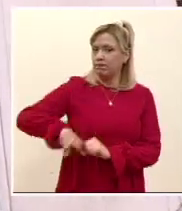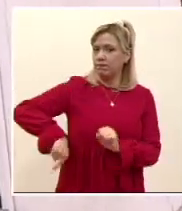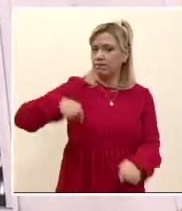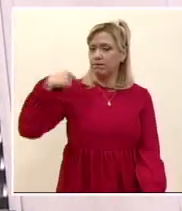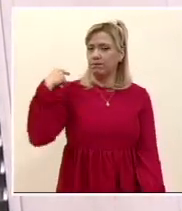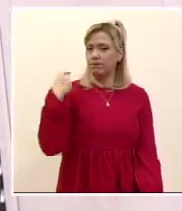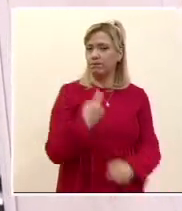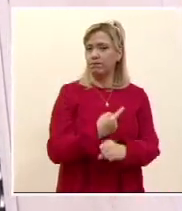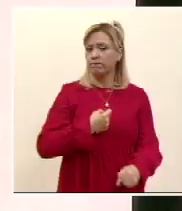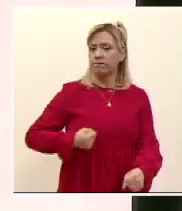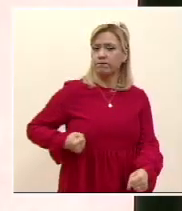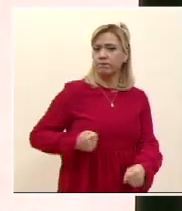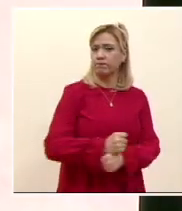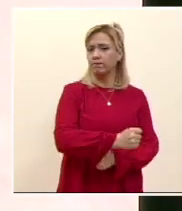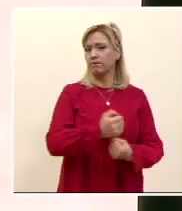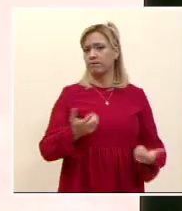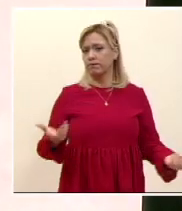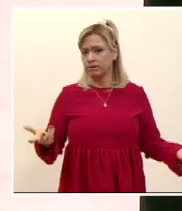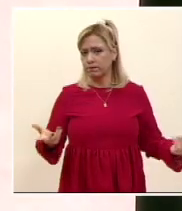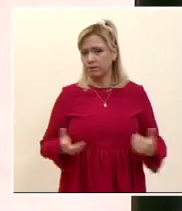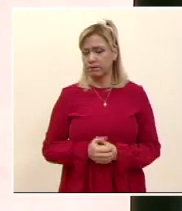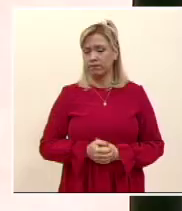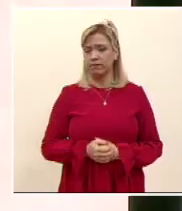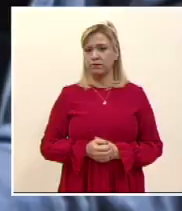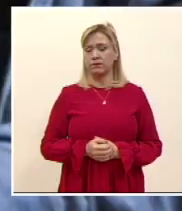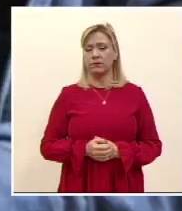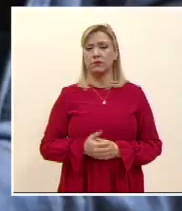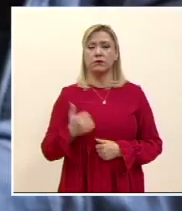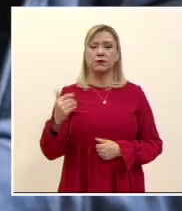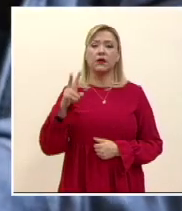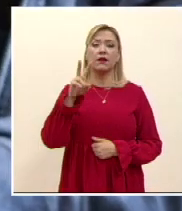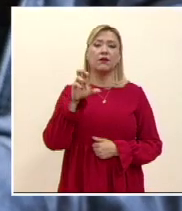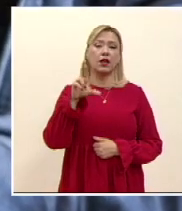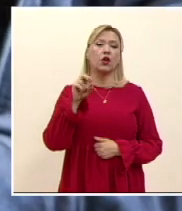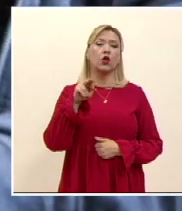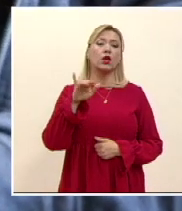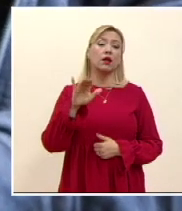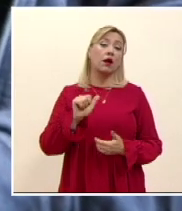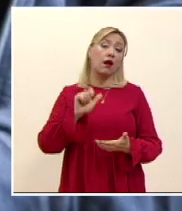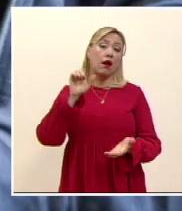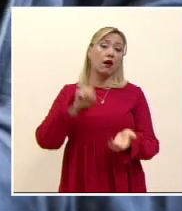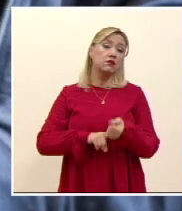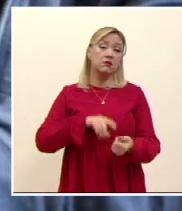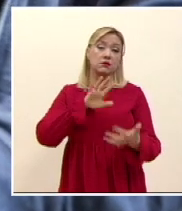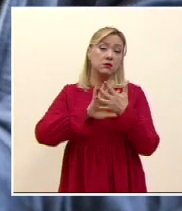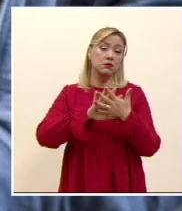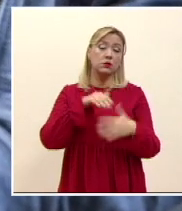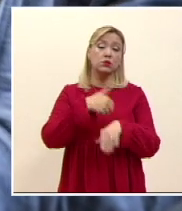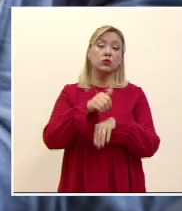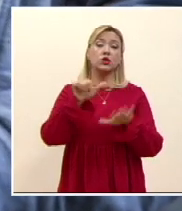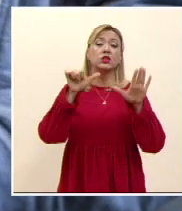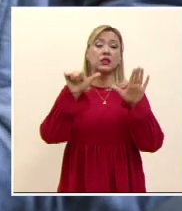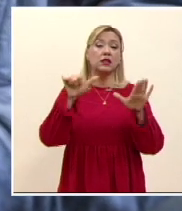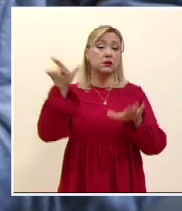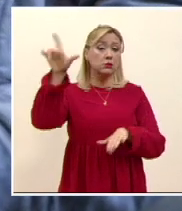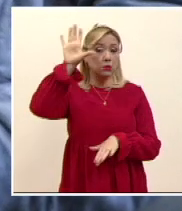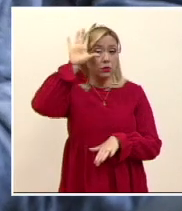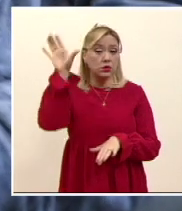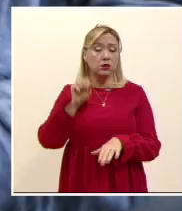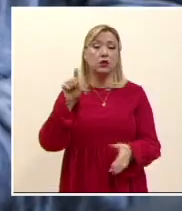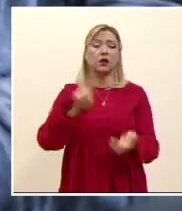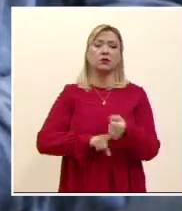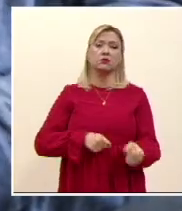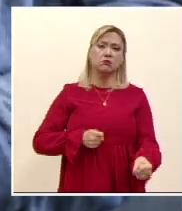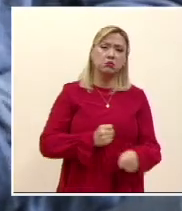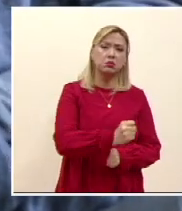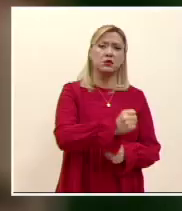se probó que sufrió tortura sexual. Verónica se encontraba recluida en el Ceferezo 16, en donde fue víctima de